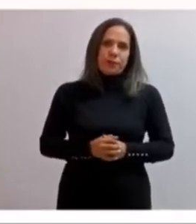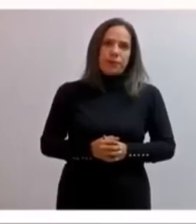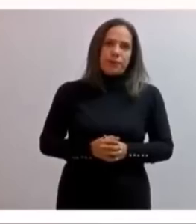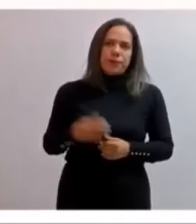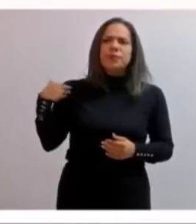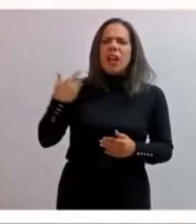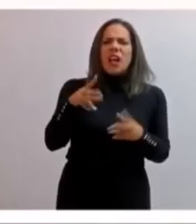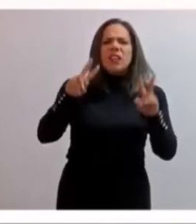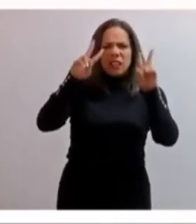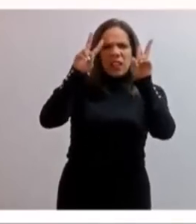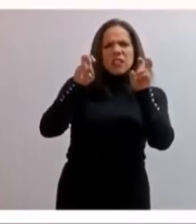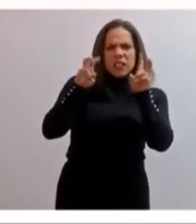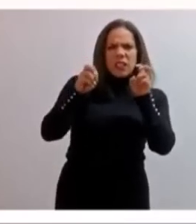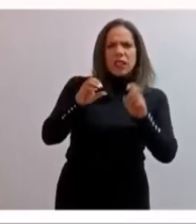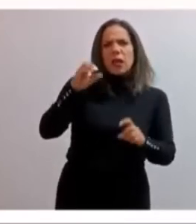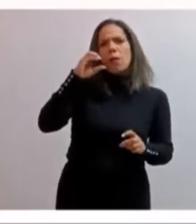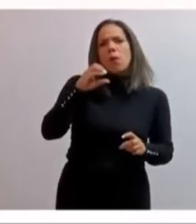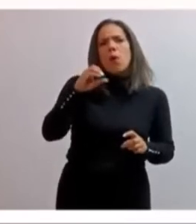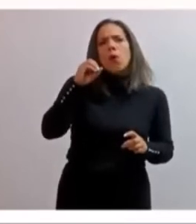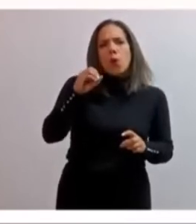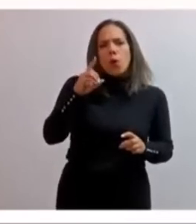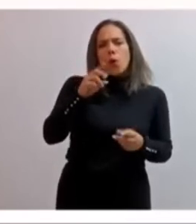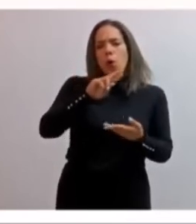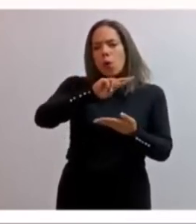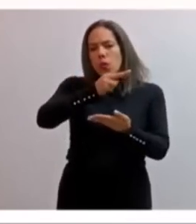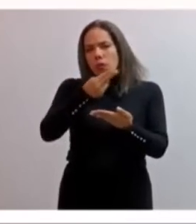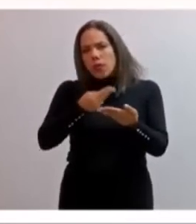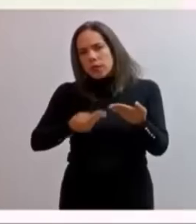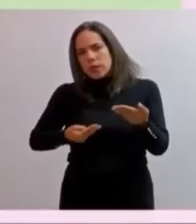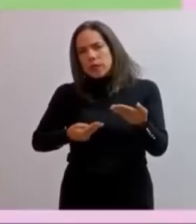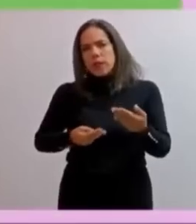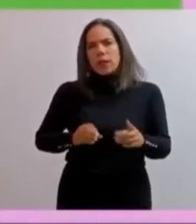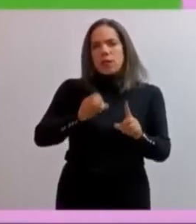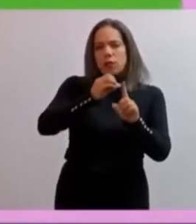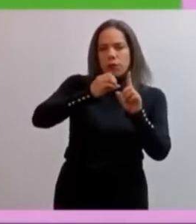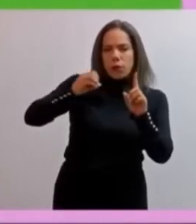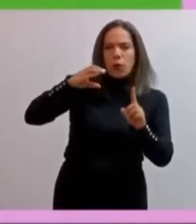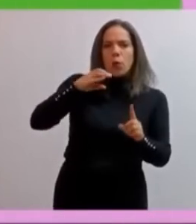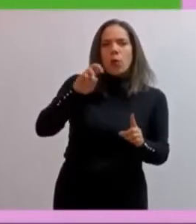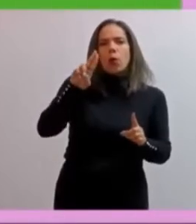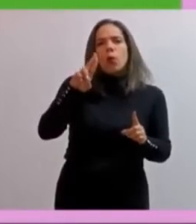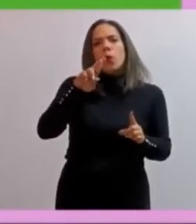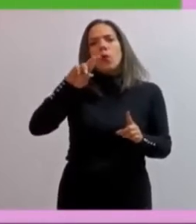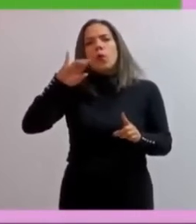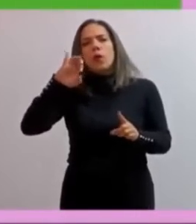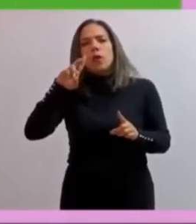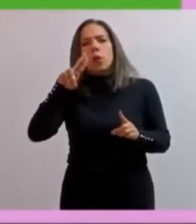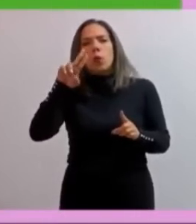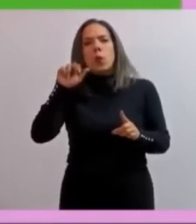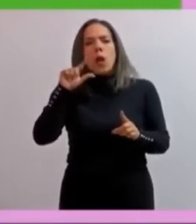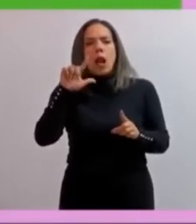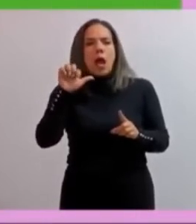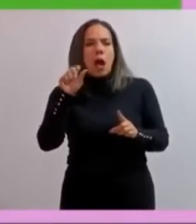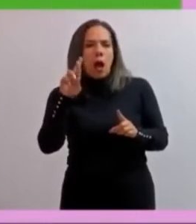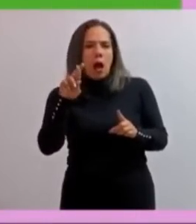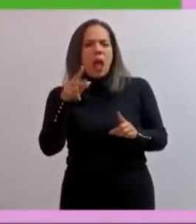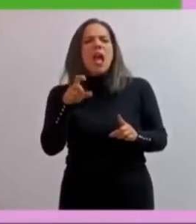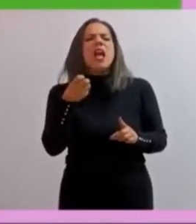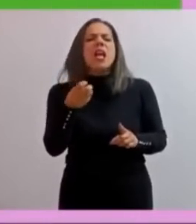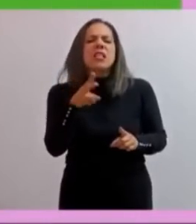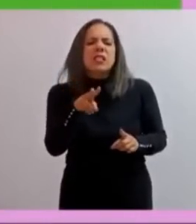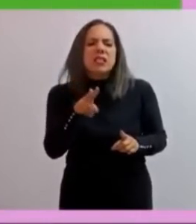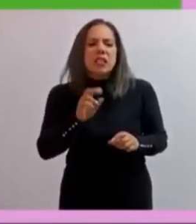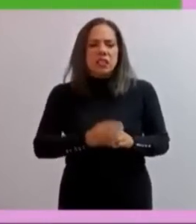del codiseño curricular. En el codiseño curricular, lo que el plan de estudios establece en la página 13